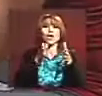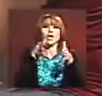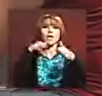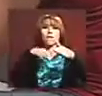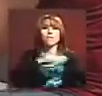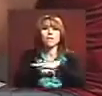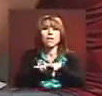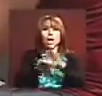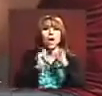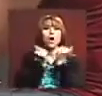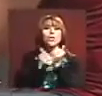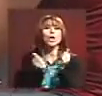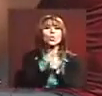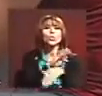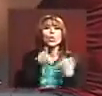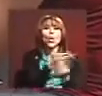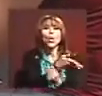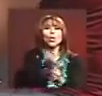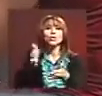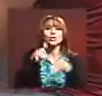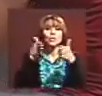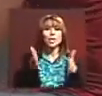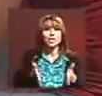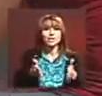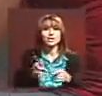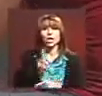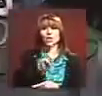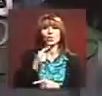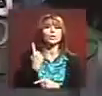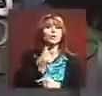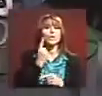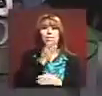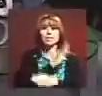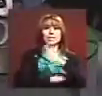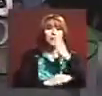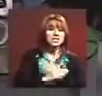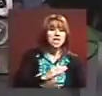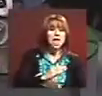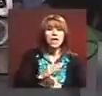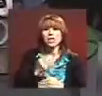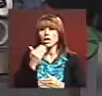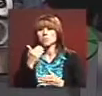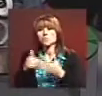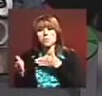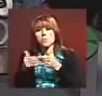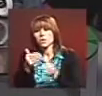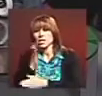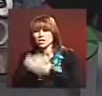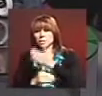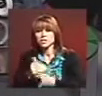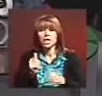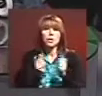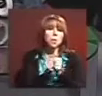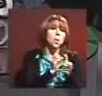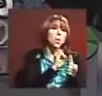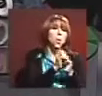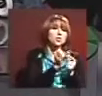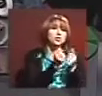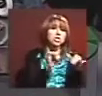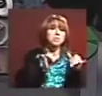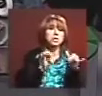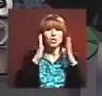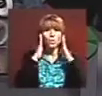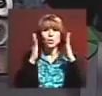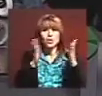estudiantes. La inclusión trasciende todo lo que es discapacidad, no me va a interesar si tiene o no discapacidad, va a tomar en cuenta a todos sus estudiantes,